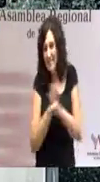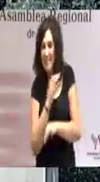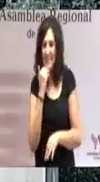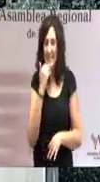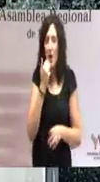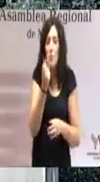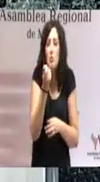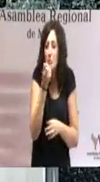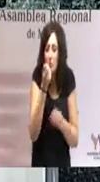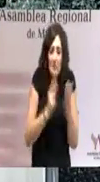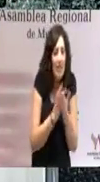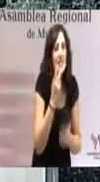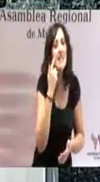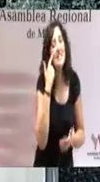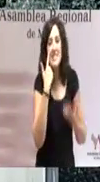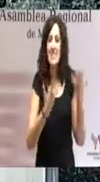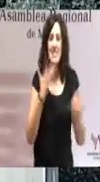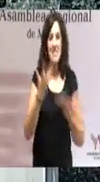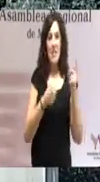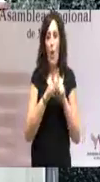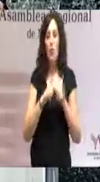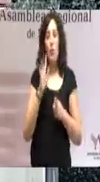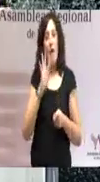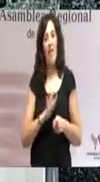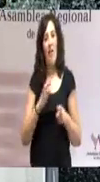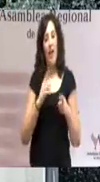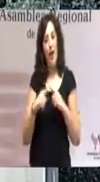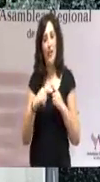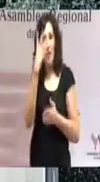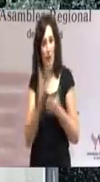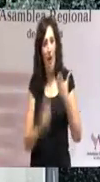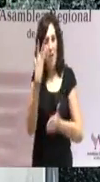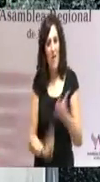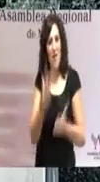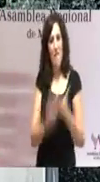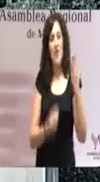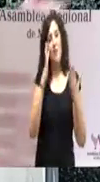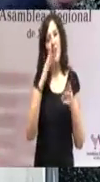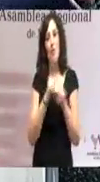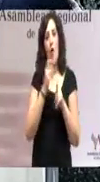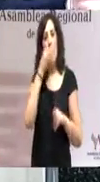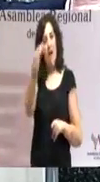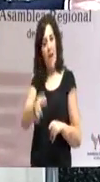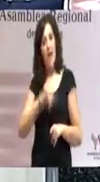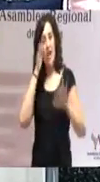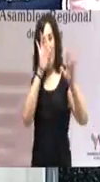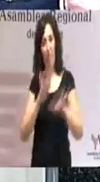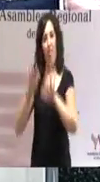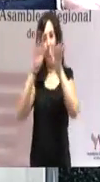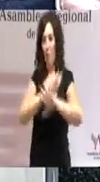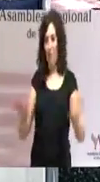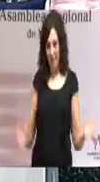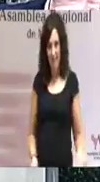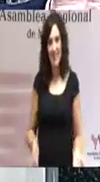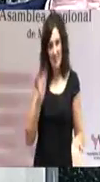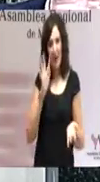pero sigue resbalando con el equilibrismo ese del cálculo demagógico, ¿no? Eso existe. No